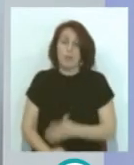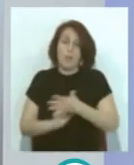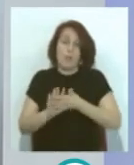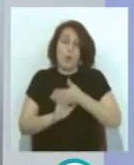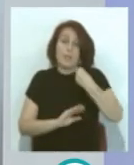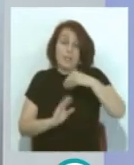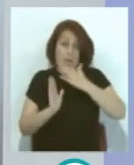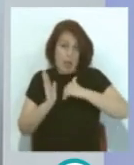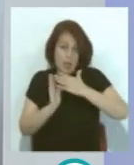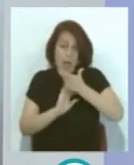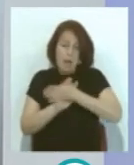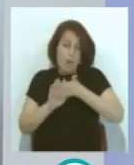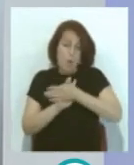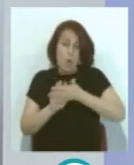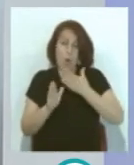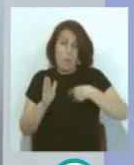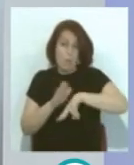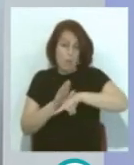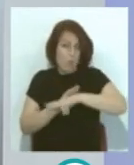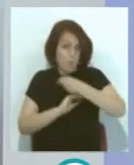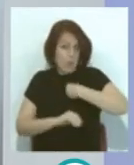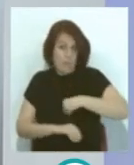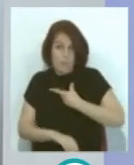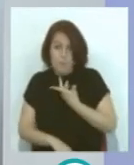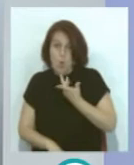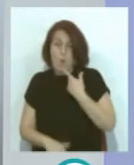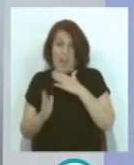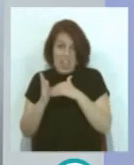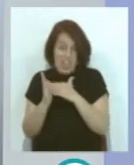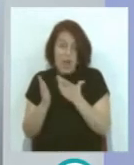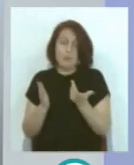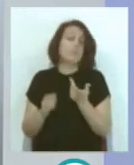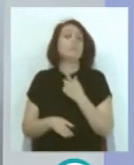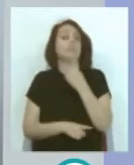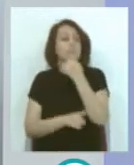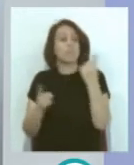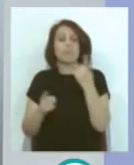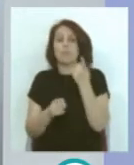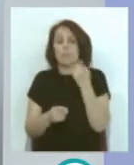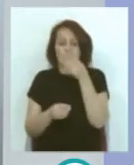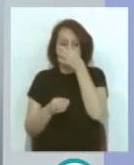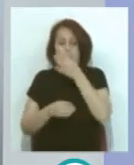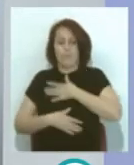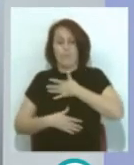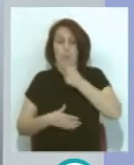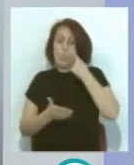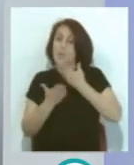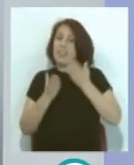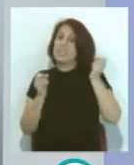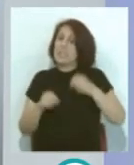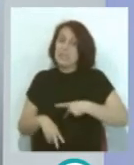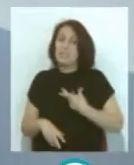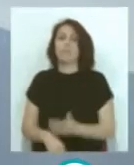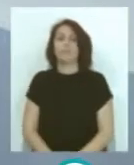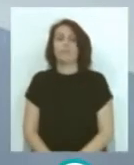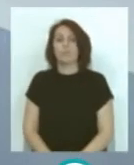del Valencia, hablamos del mismo futbolista Diakabi y de todos aquellos que hayan acusado sin pruebas al futbolista del Cádiz. Claro,